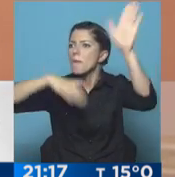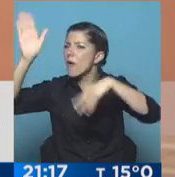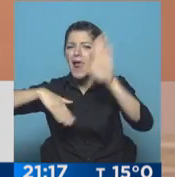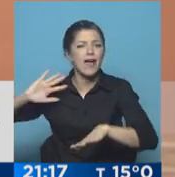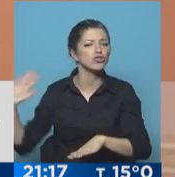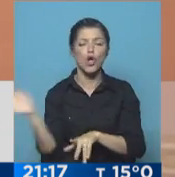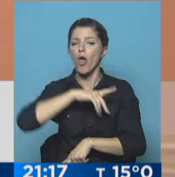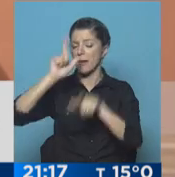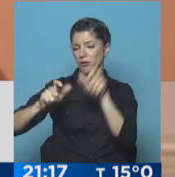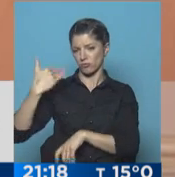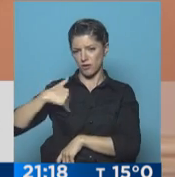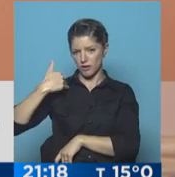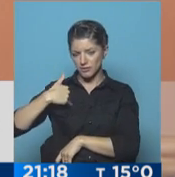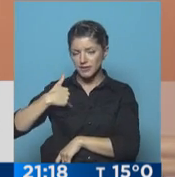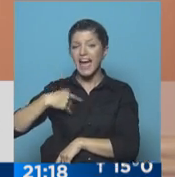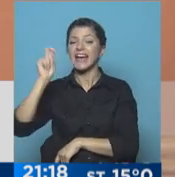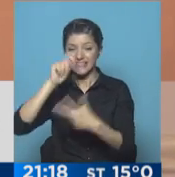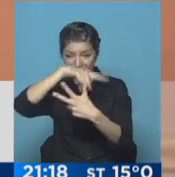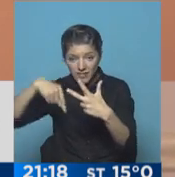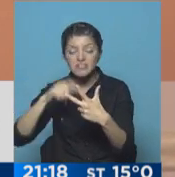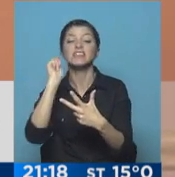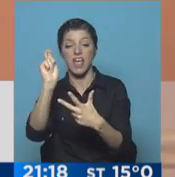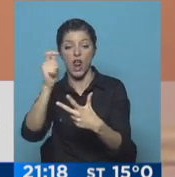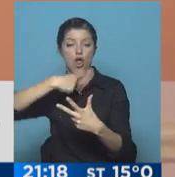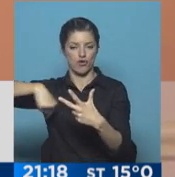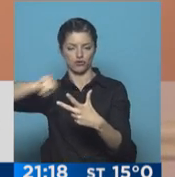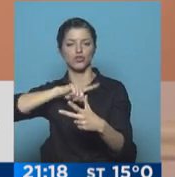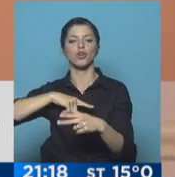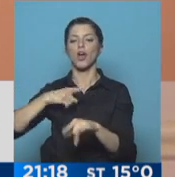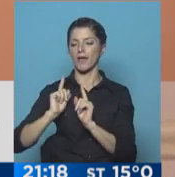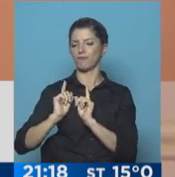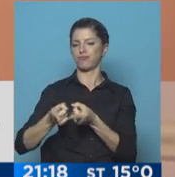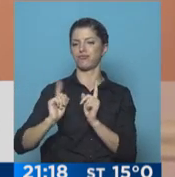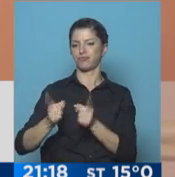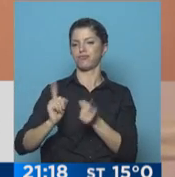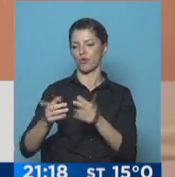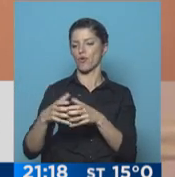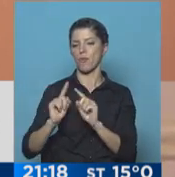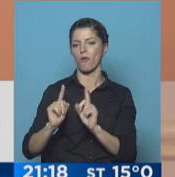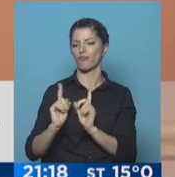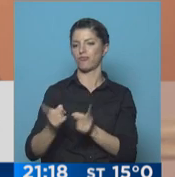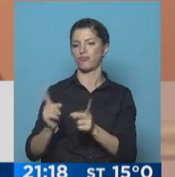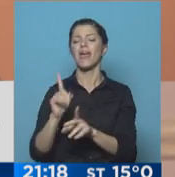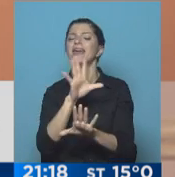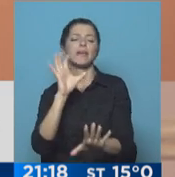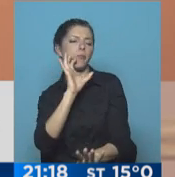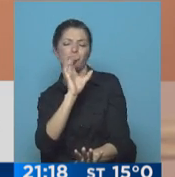todos los argentinos, somos los que siempre hemos estado en el mismo lado y no guardar rencores. El rencor,